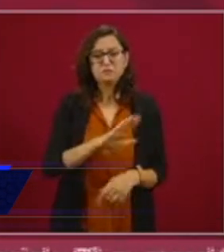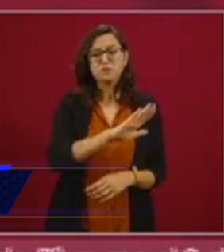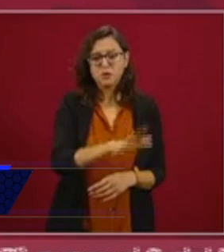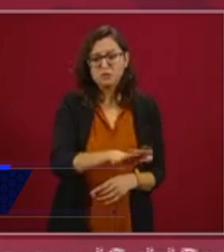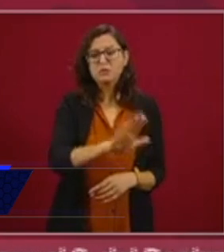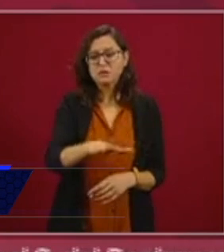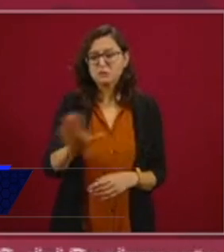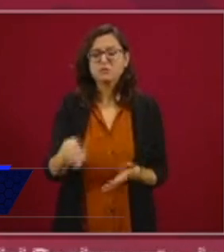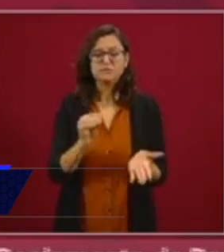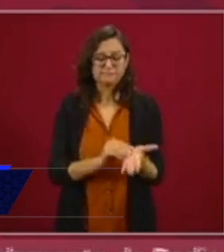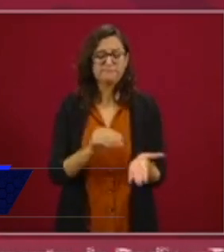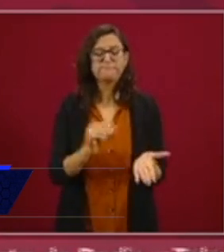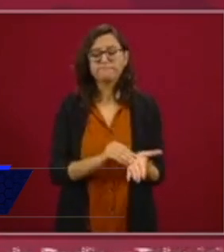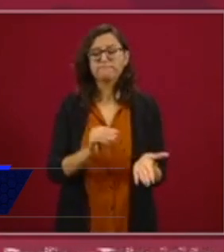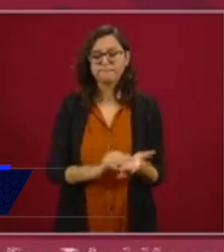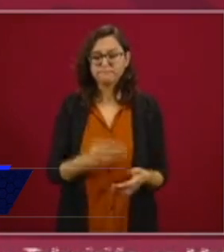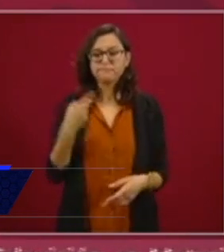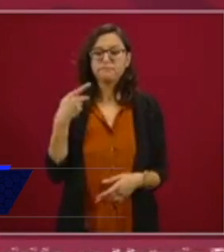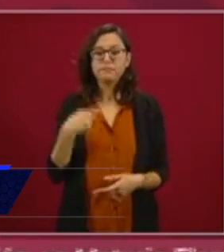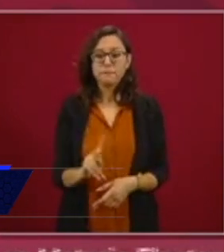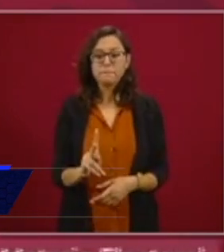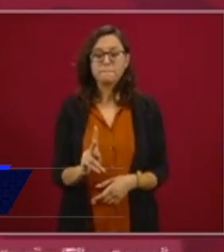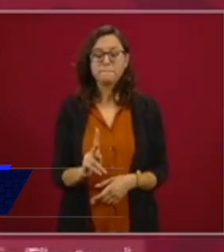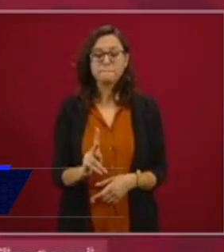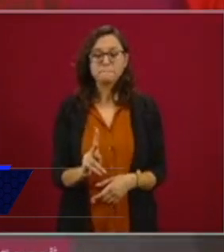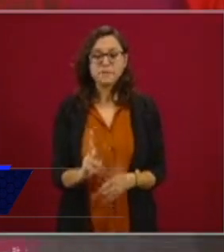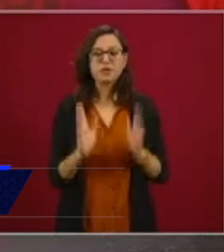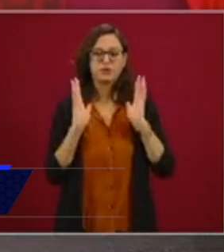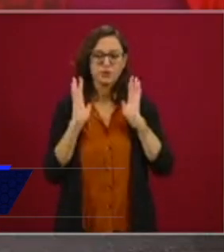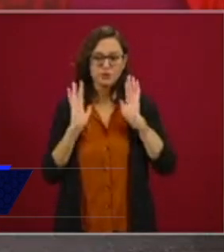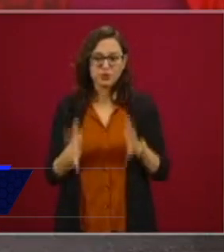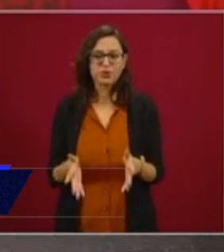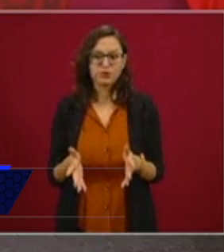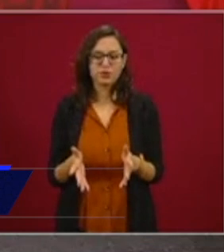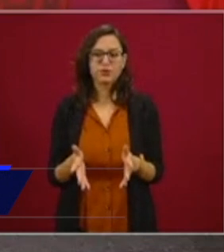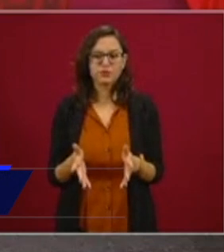personas, pero ya está